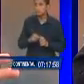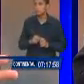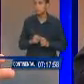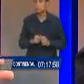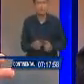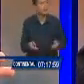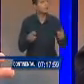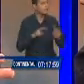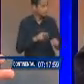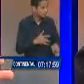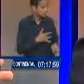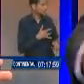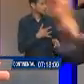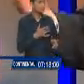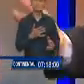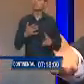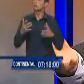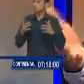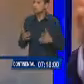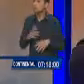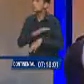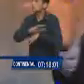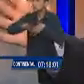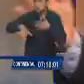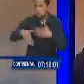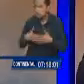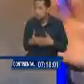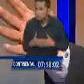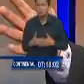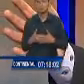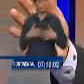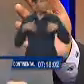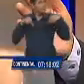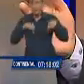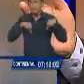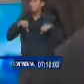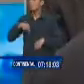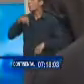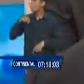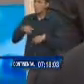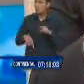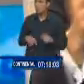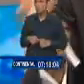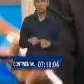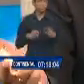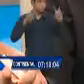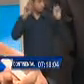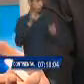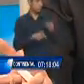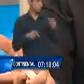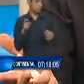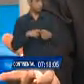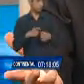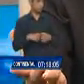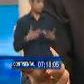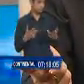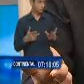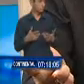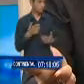visibilizarlo. Esto es un tema de todos, claro. Aquí no puede haber trampas. Porque no solo tiene que ver con los afiliados, sino con la economía del país. Claro, además.